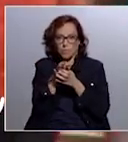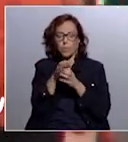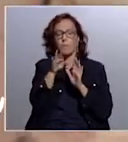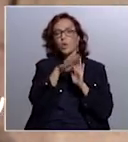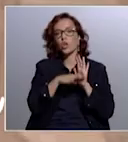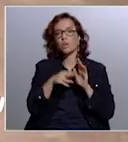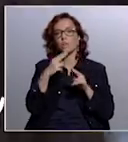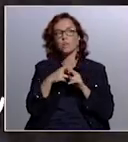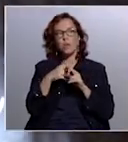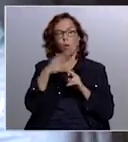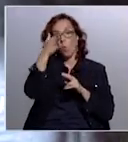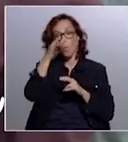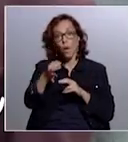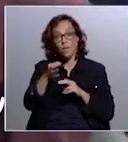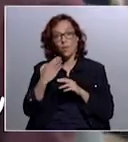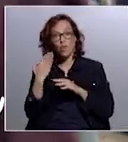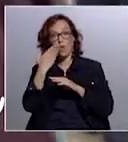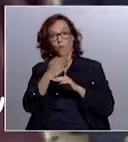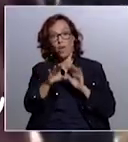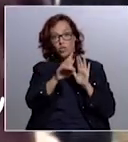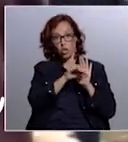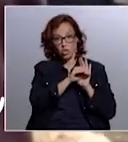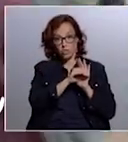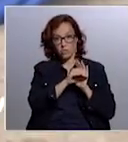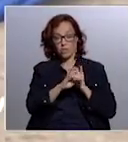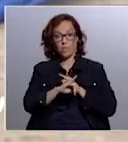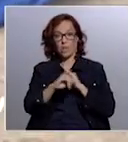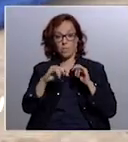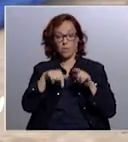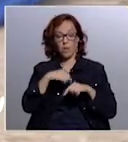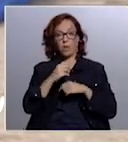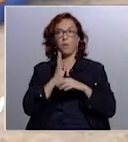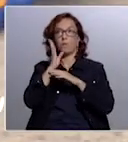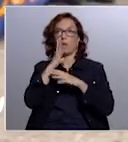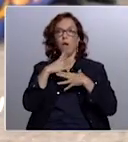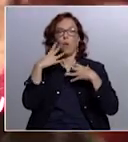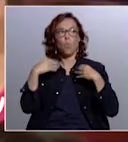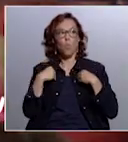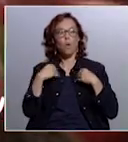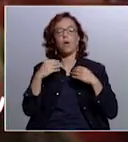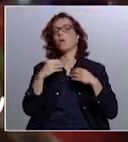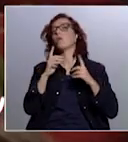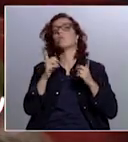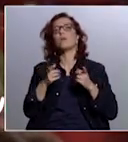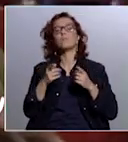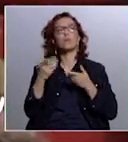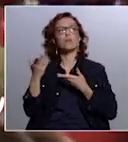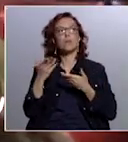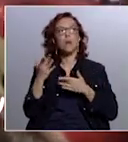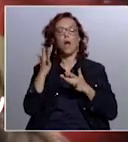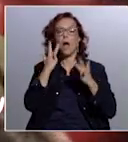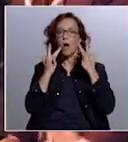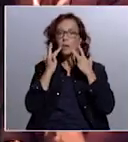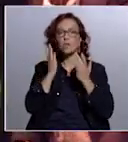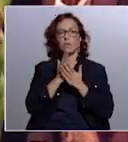conocido como un pueblo al solís que cierra su ciclo este año ha recorrido escuelas con un programa de artes y derechos humanos se ha vinculado